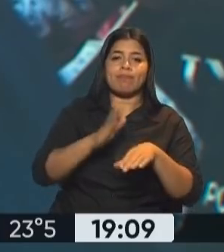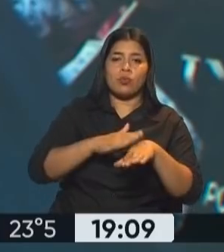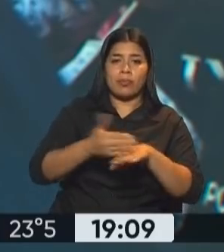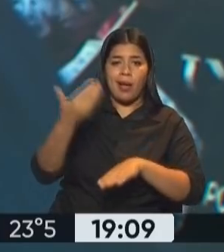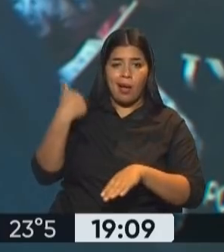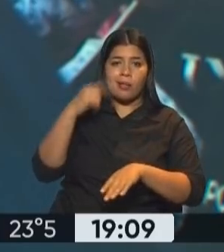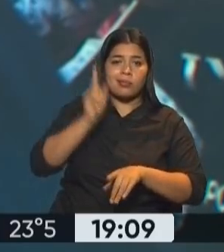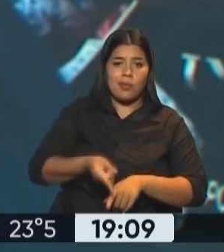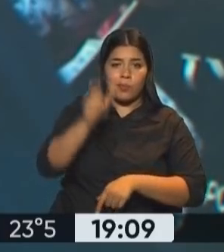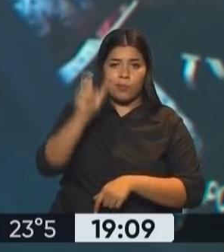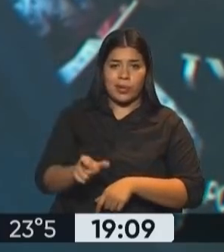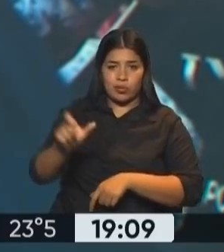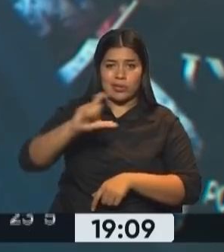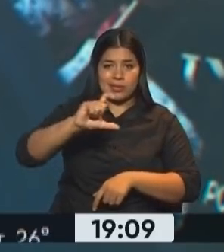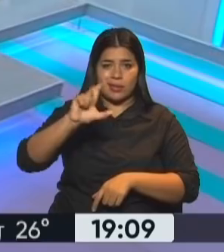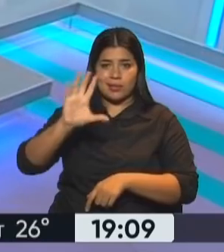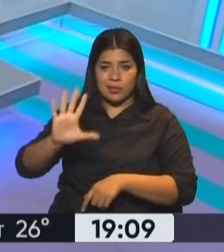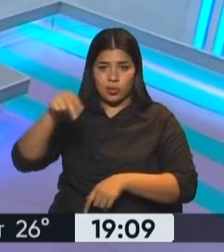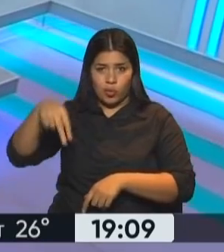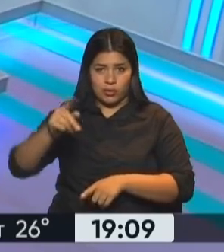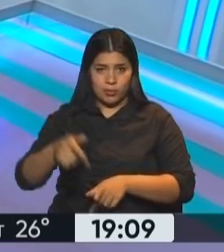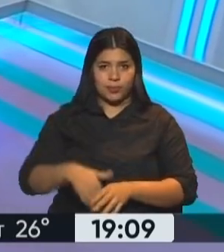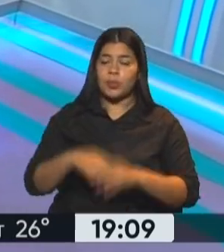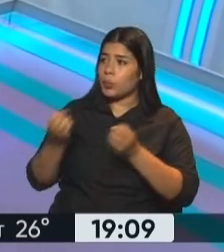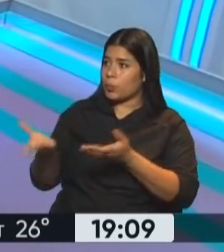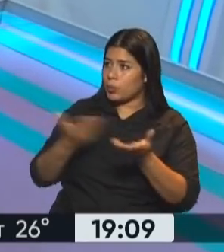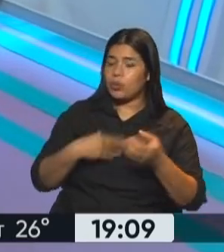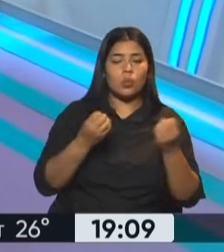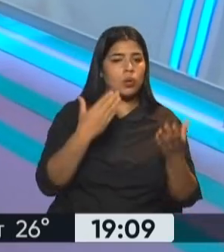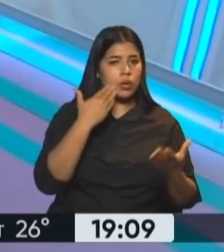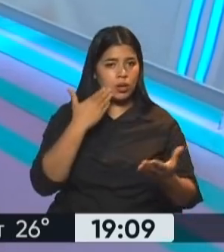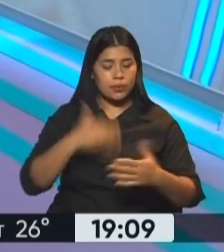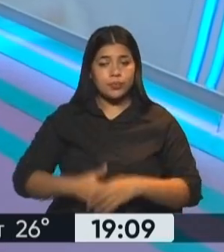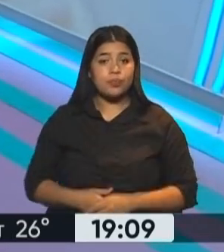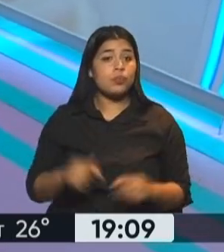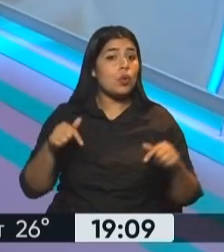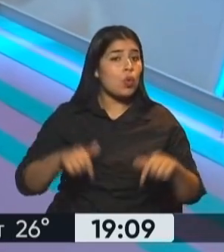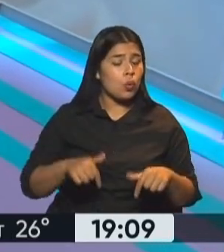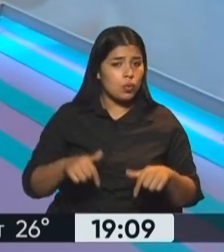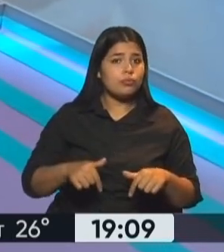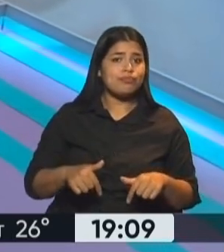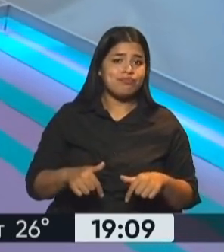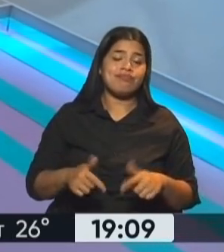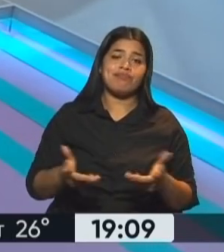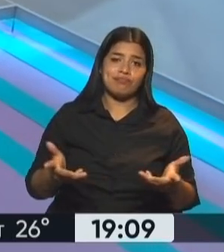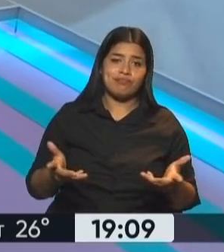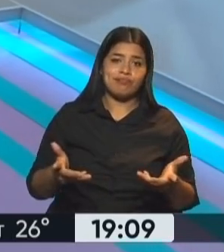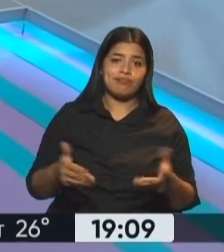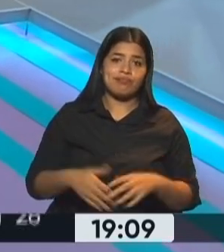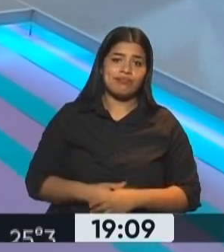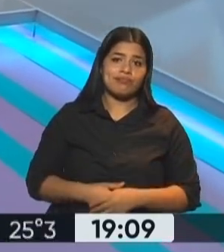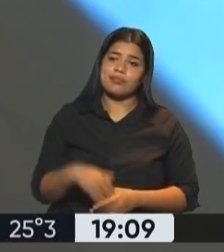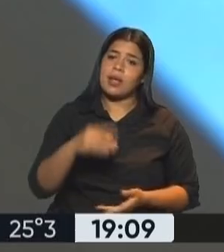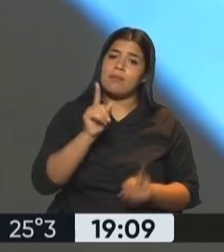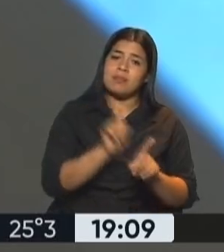equipo periodístico de C5N. ¿Cómo estás, Néstor? Bienvenido. ¿Qué tal? Buenas tardes. Lo que ocurrió hoy, habrá que discrepar con el abogado querellante,